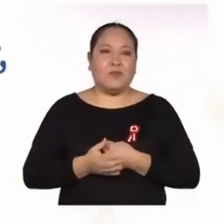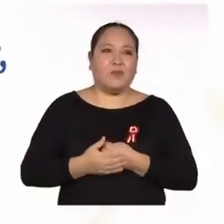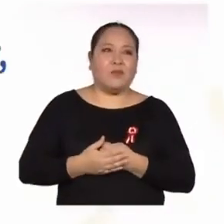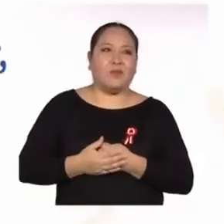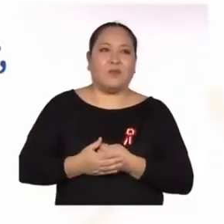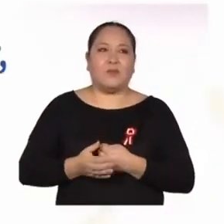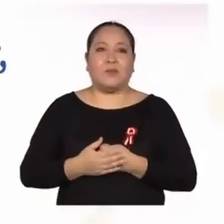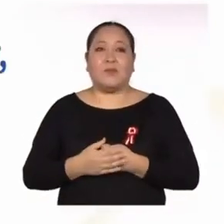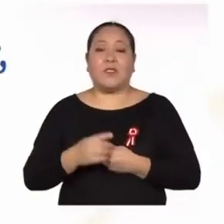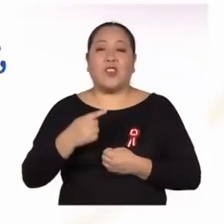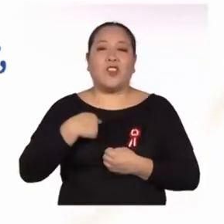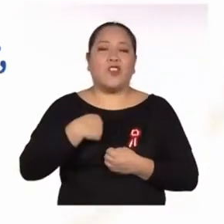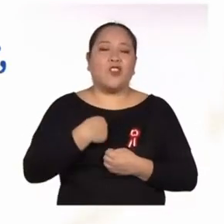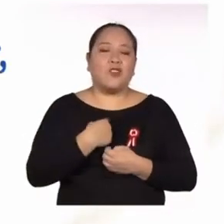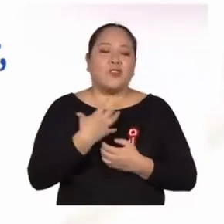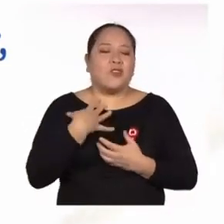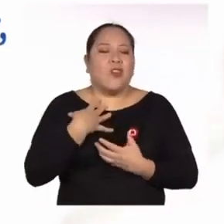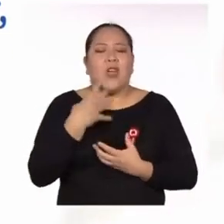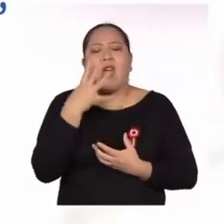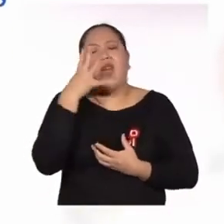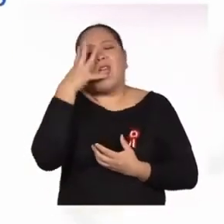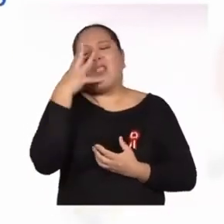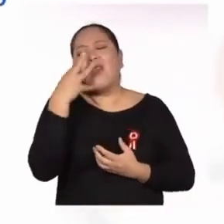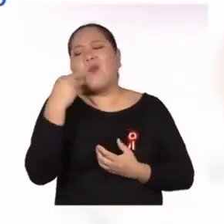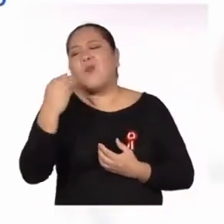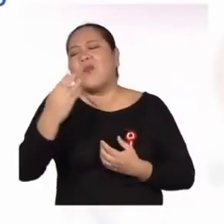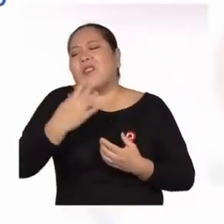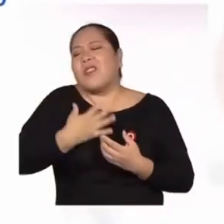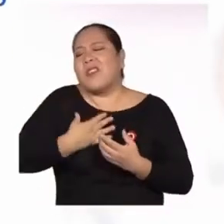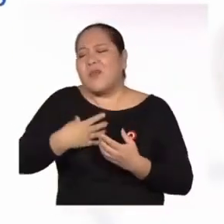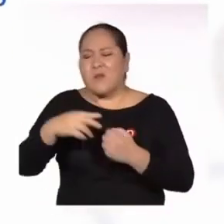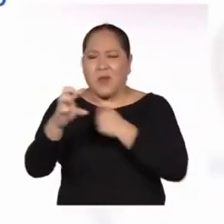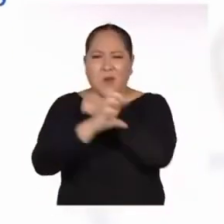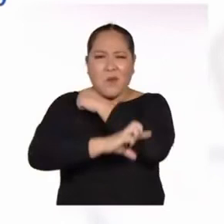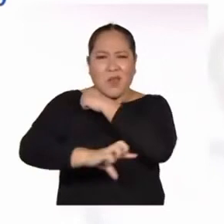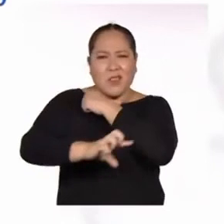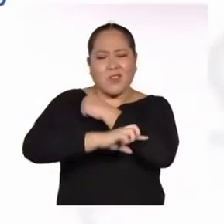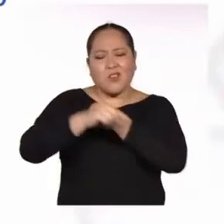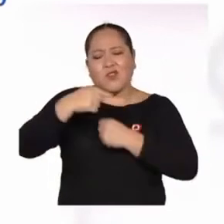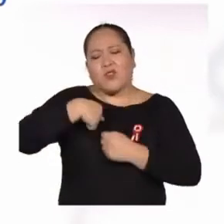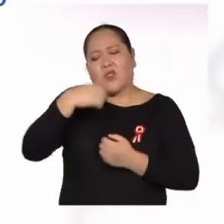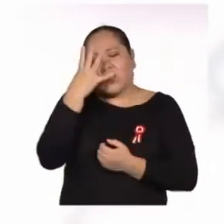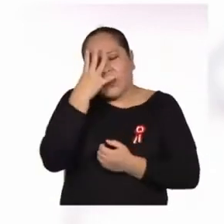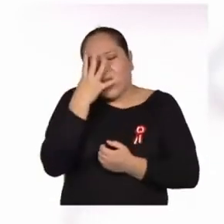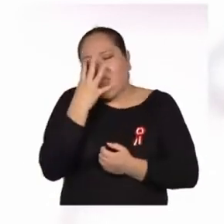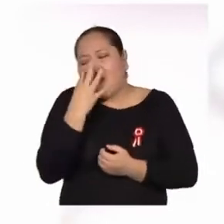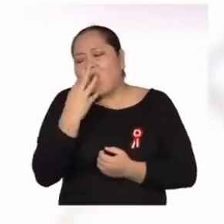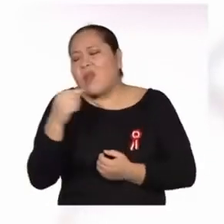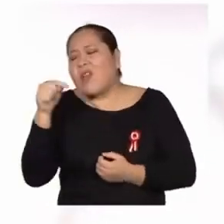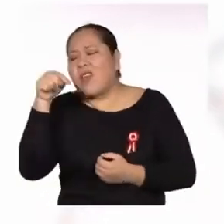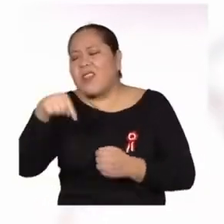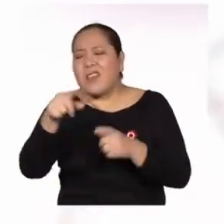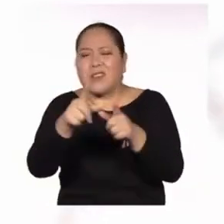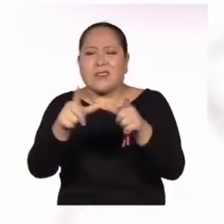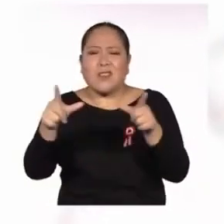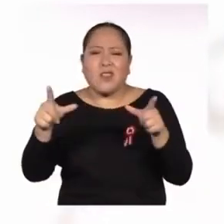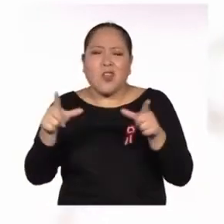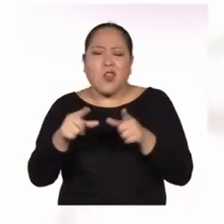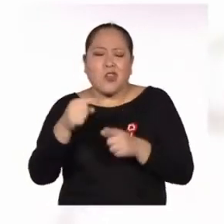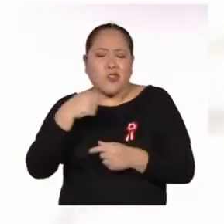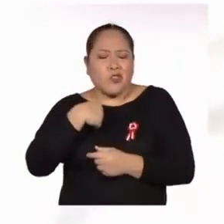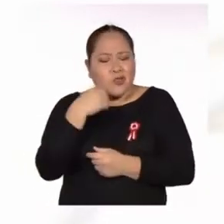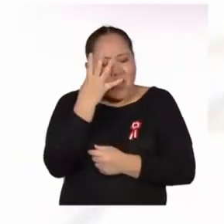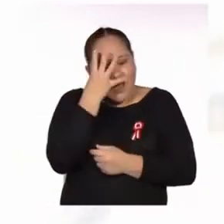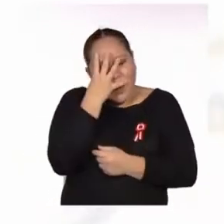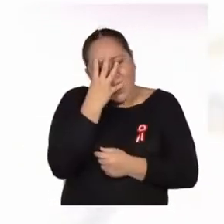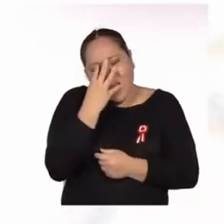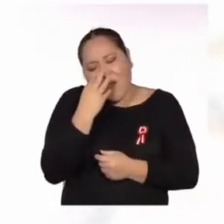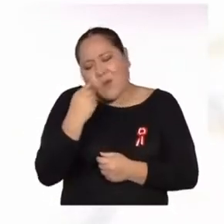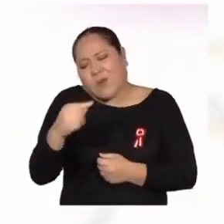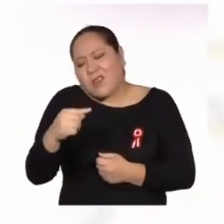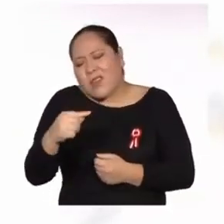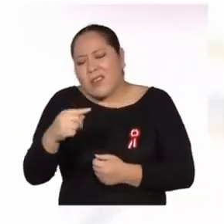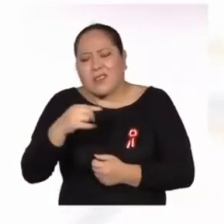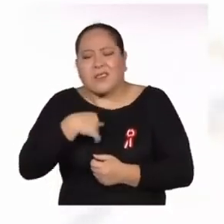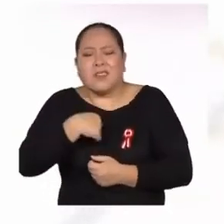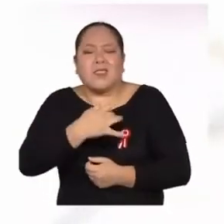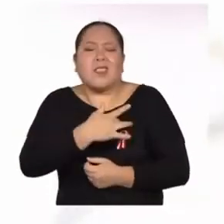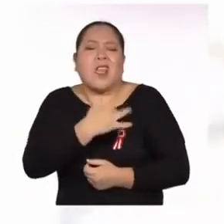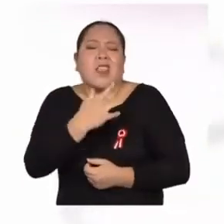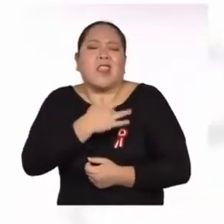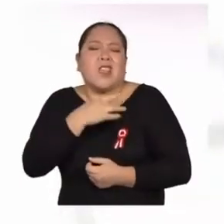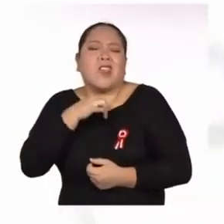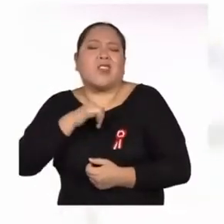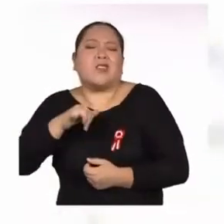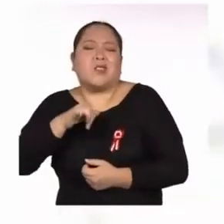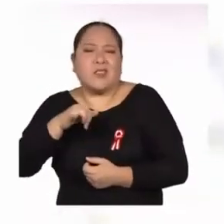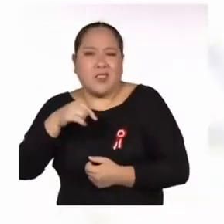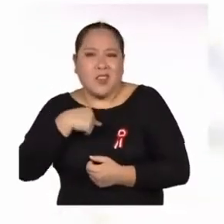estoy enamorado de viva y estoy enamorado de este lugar estoy enamorado de estar así yo